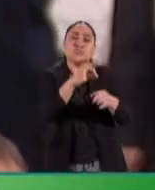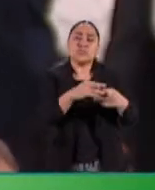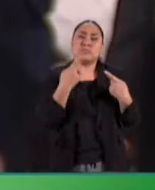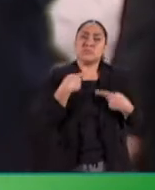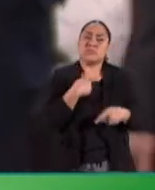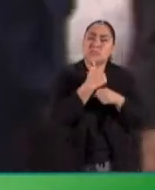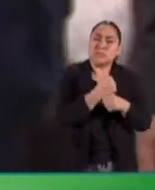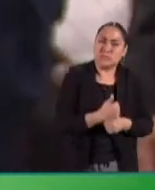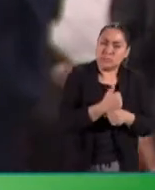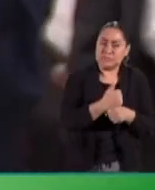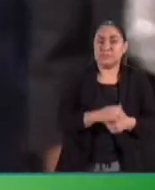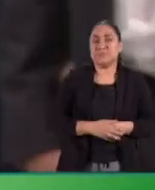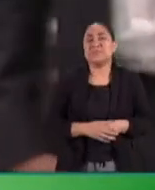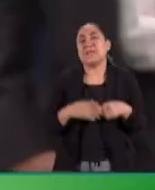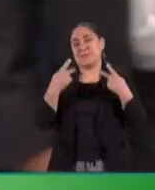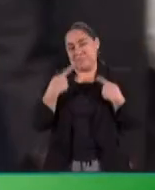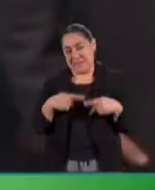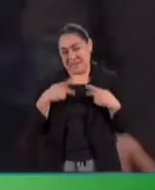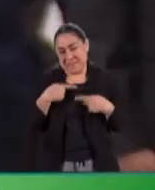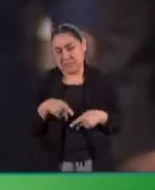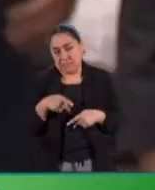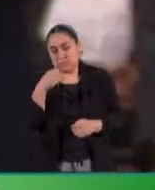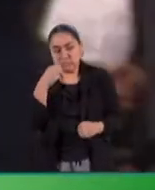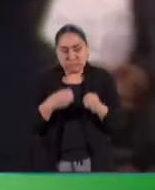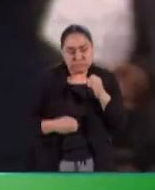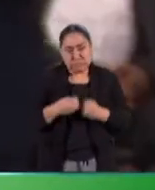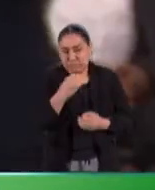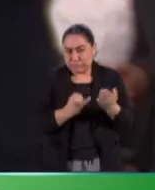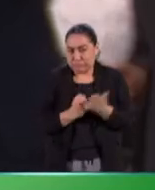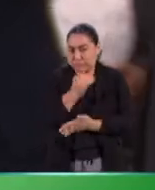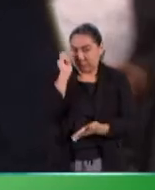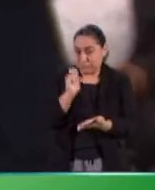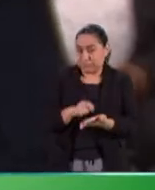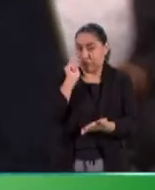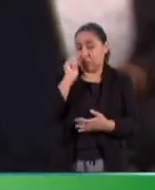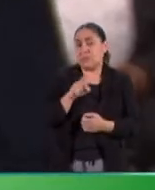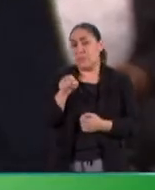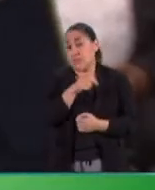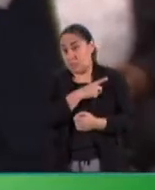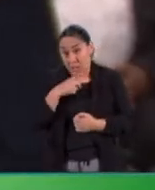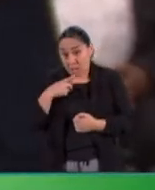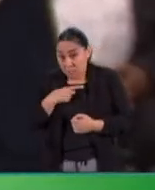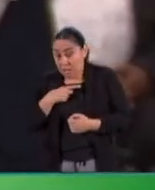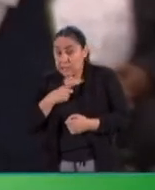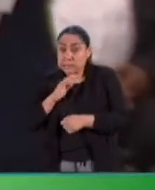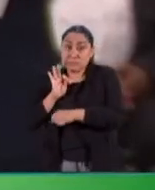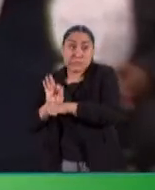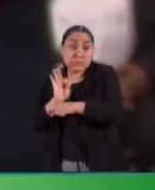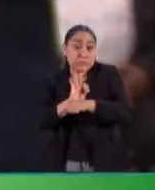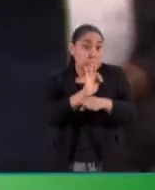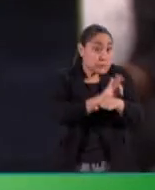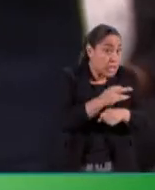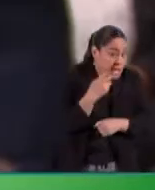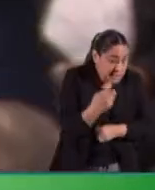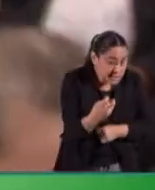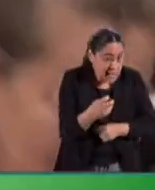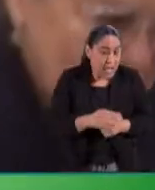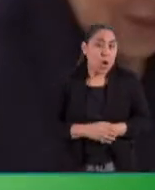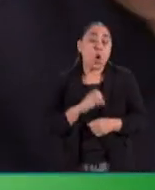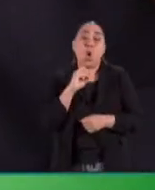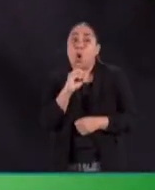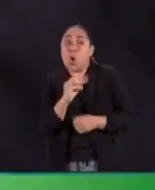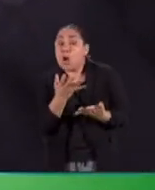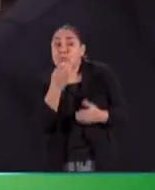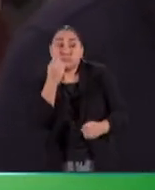las sentencias de las personas encargadas de impartir Justicia tengan precio y color de partido o que su única